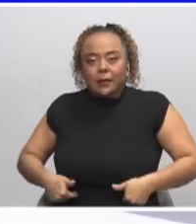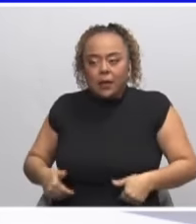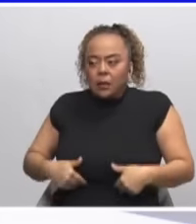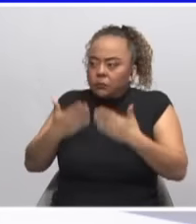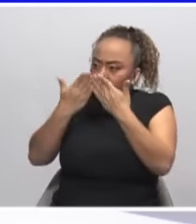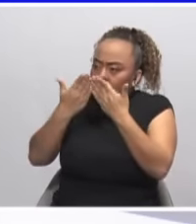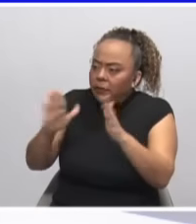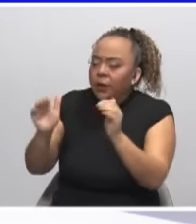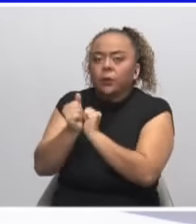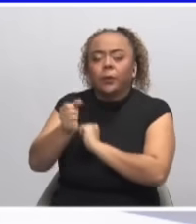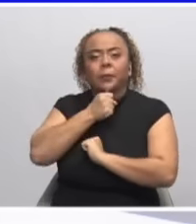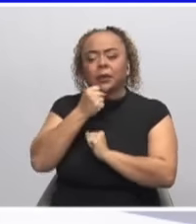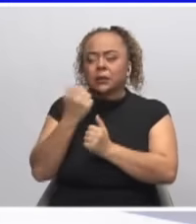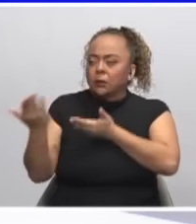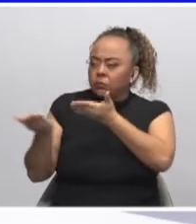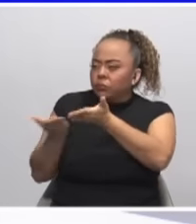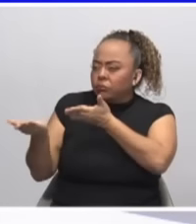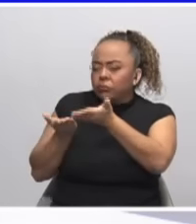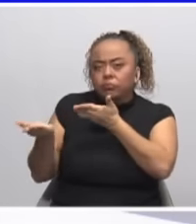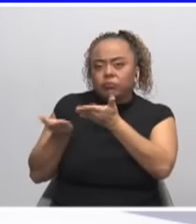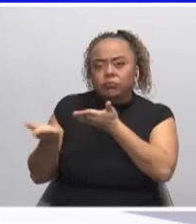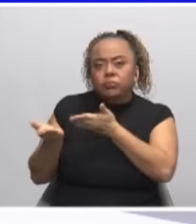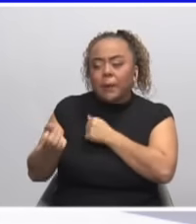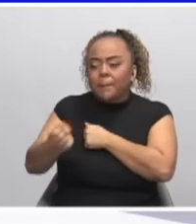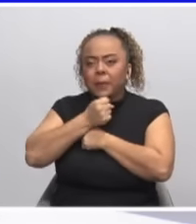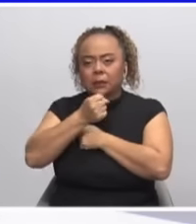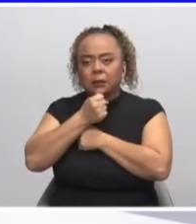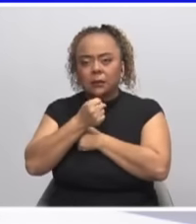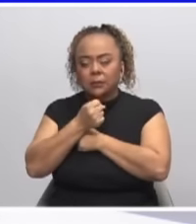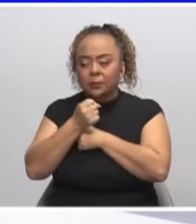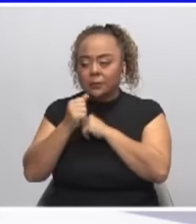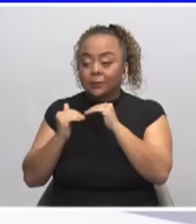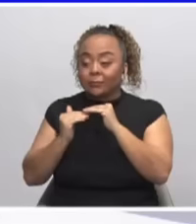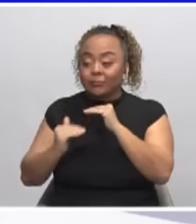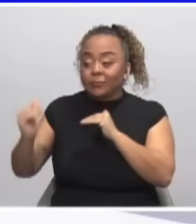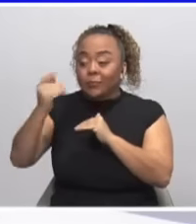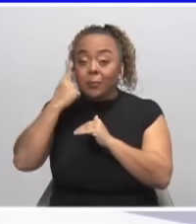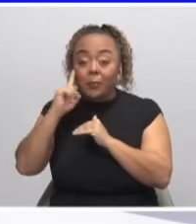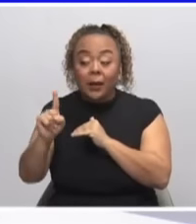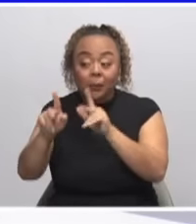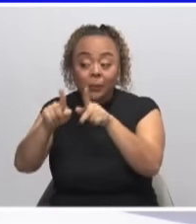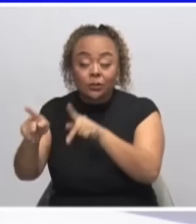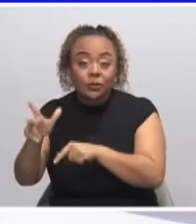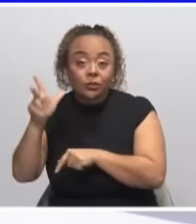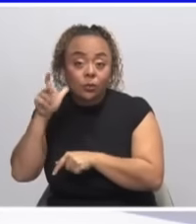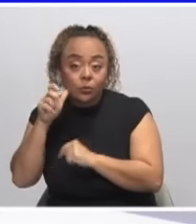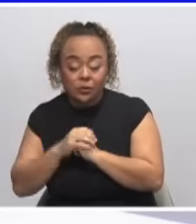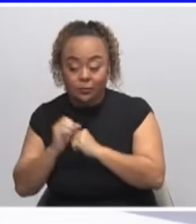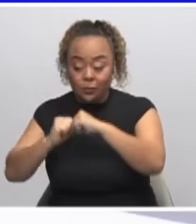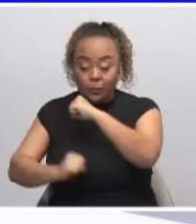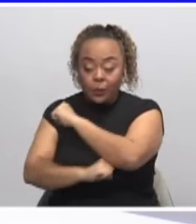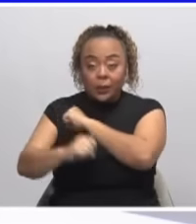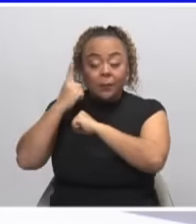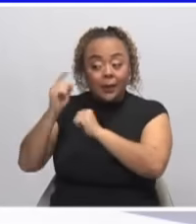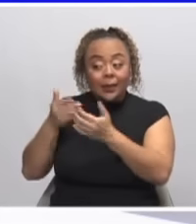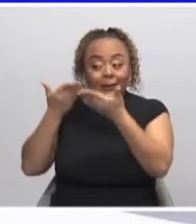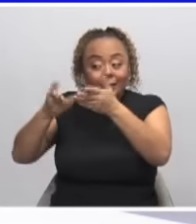abierto con la prensa que la prensa es el trampolín para el público el puente para que eso llegue al